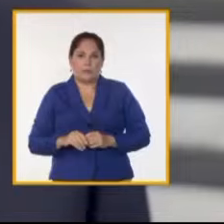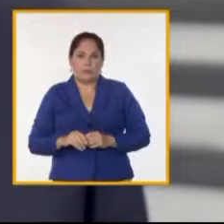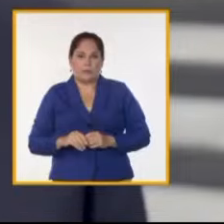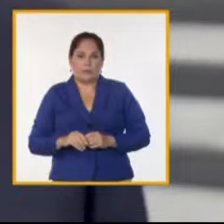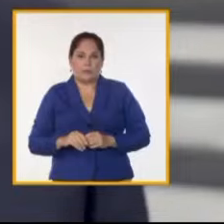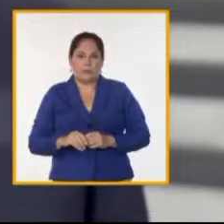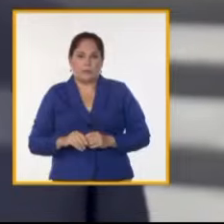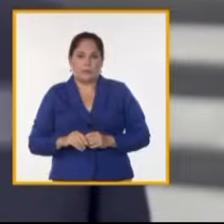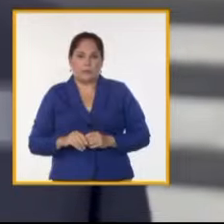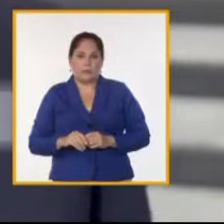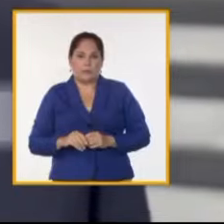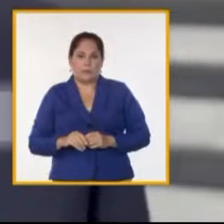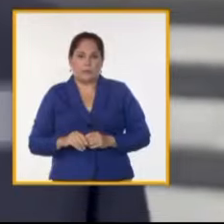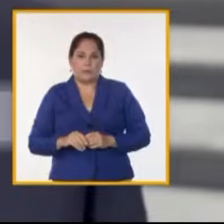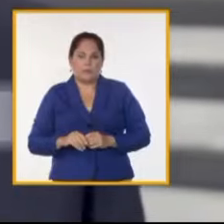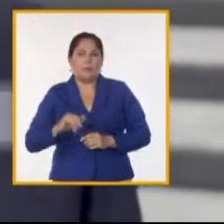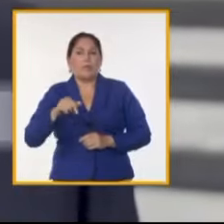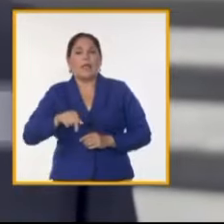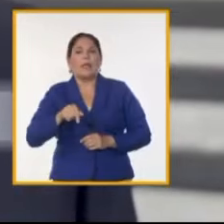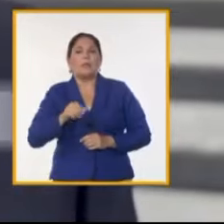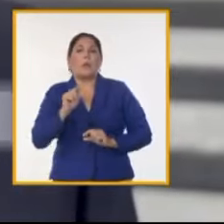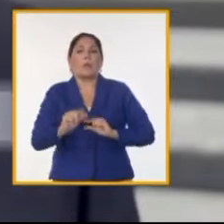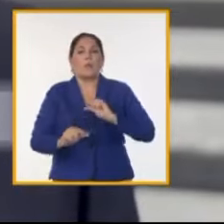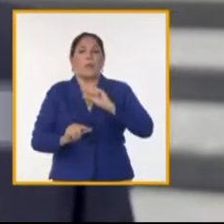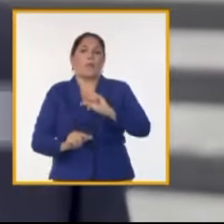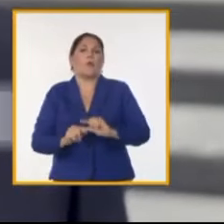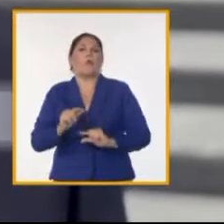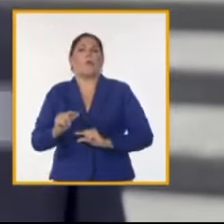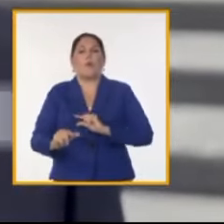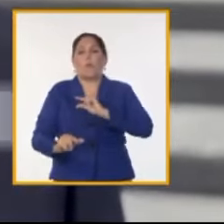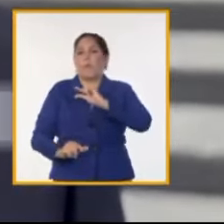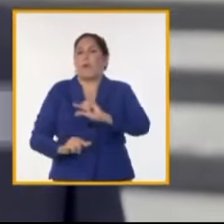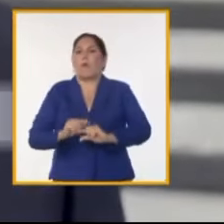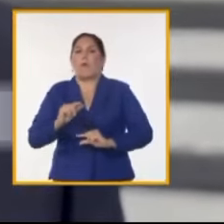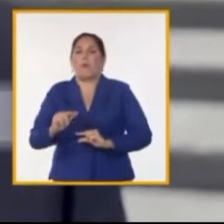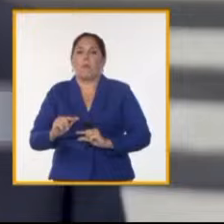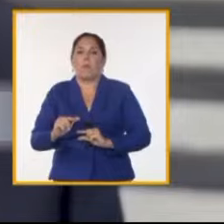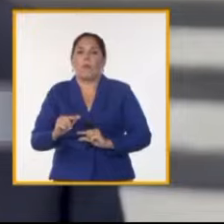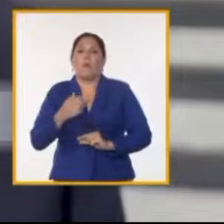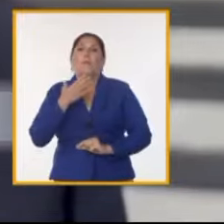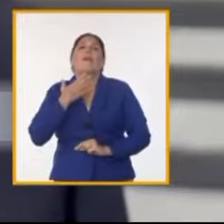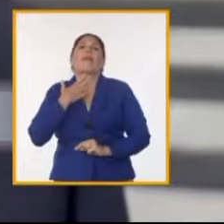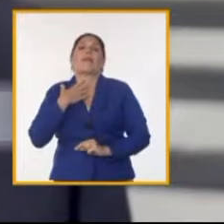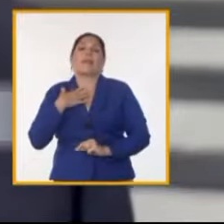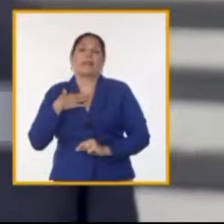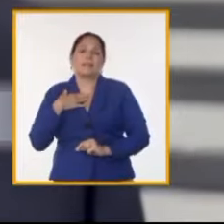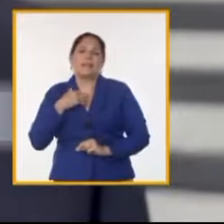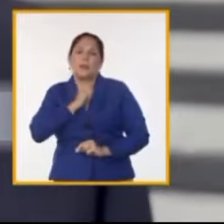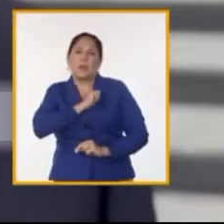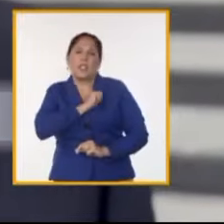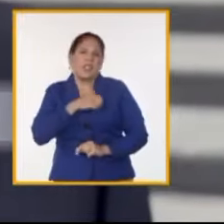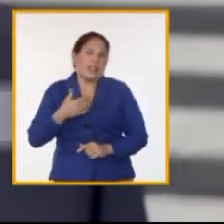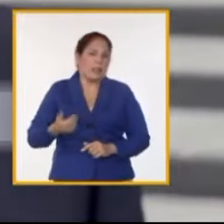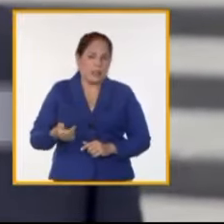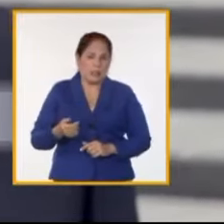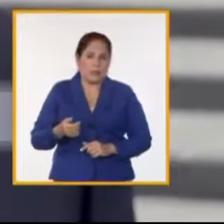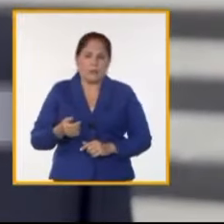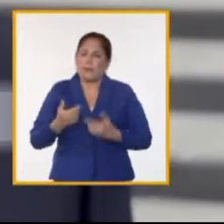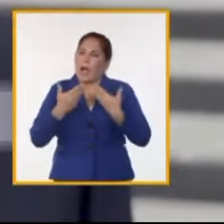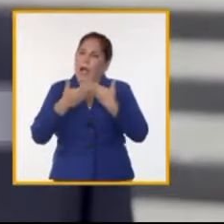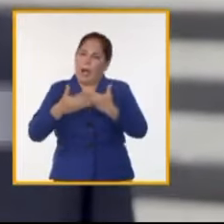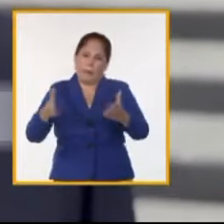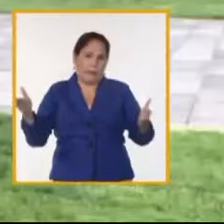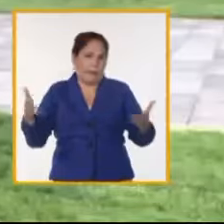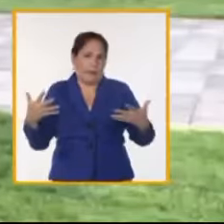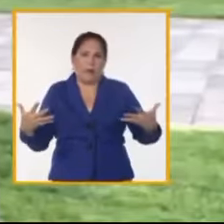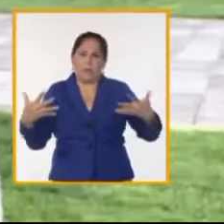un señal de la Administración que está tomando pasos pequeños para llegar a lo que ellos de verdad quieren que es una apertura